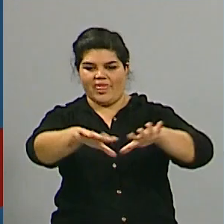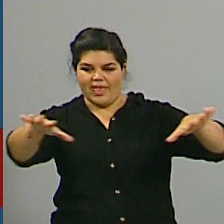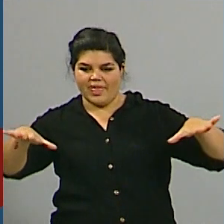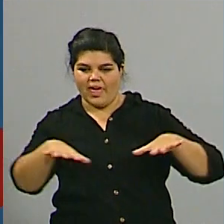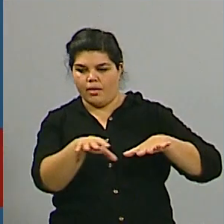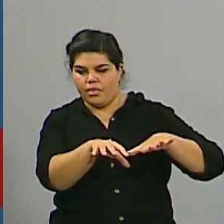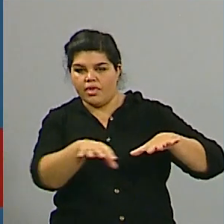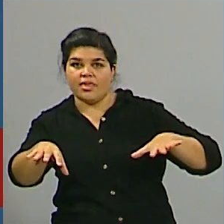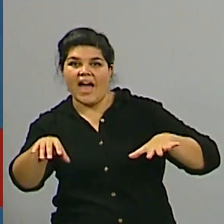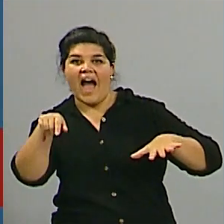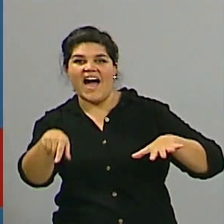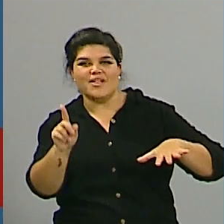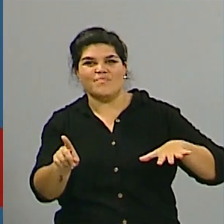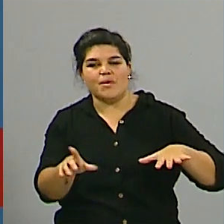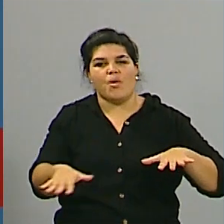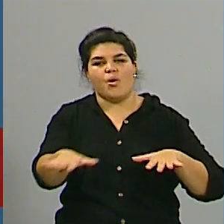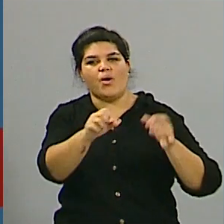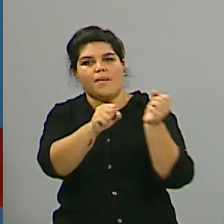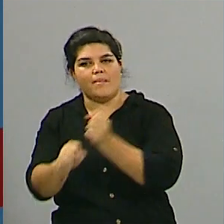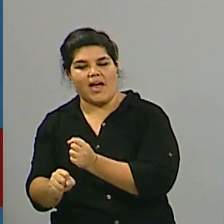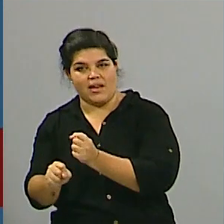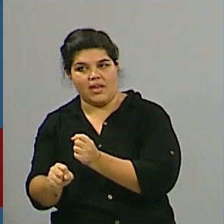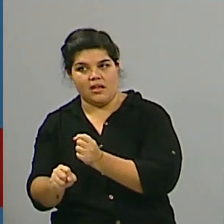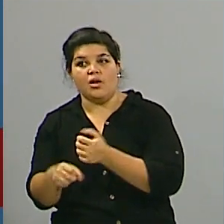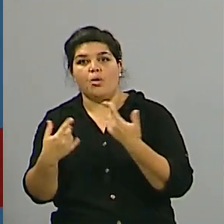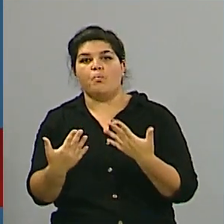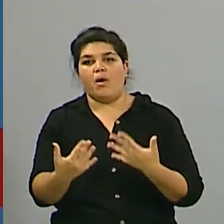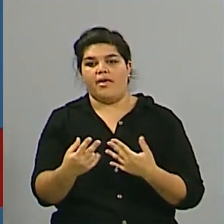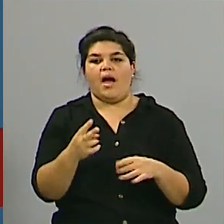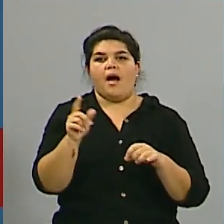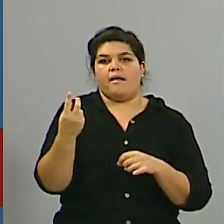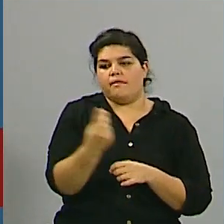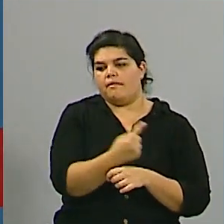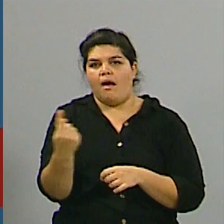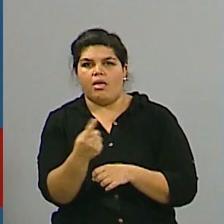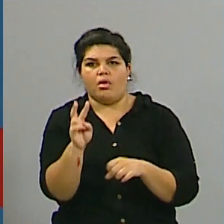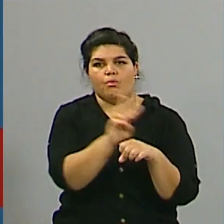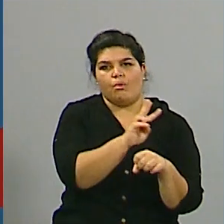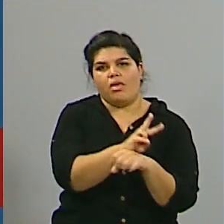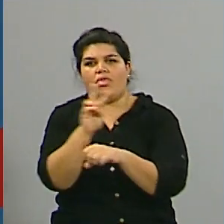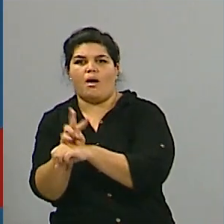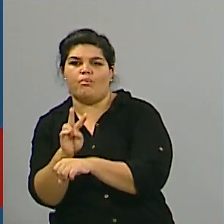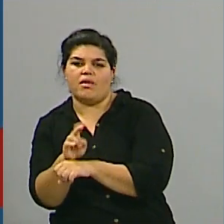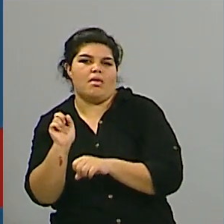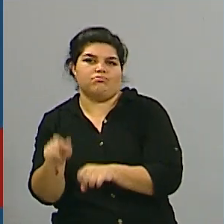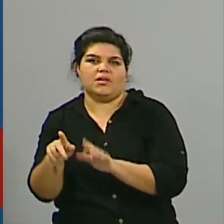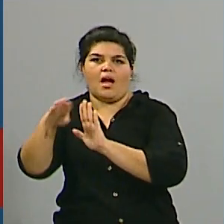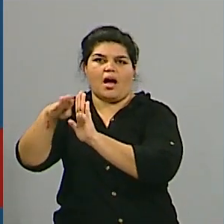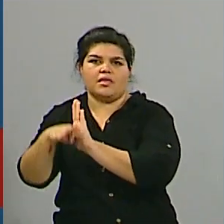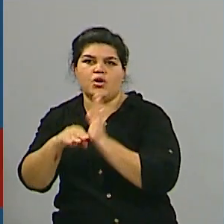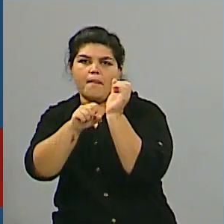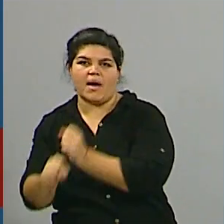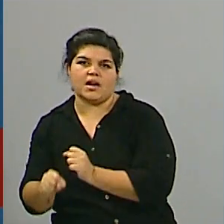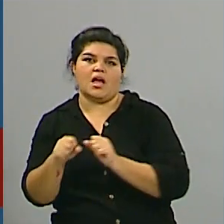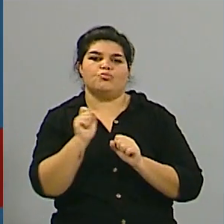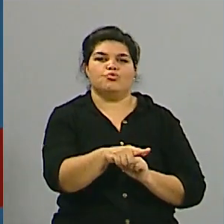manera integral con las dos figuras de áreas protegidas y cada una, por supuesto, con los beneficios que trae aparejada cada categoría, ¿no? Sin